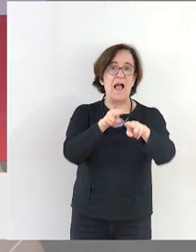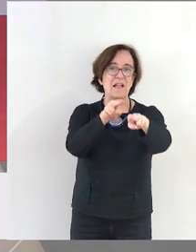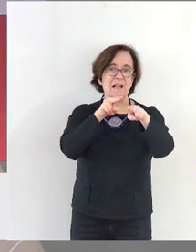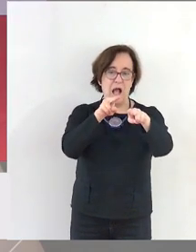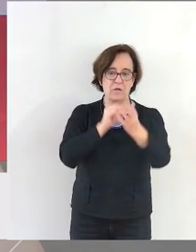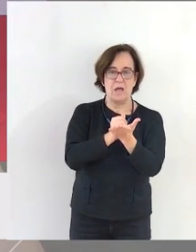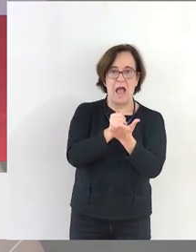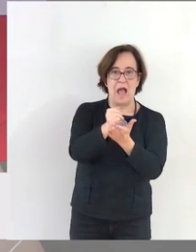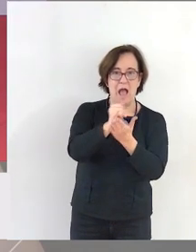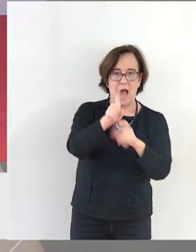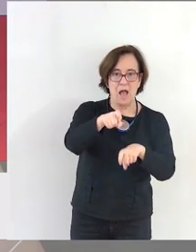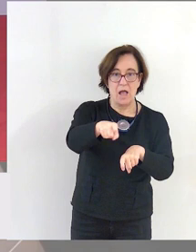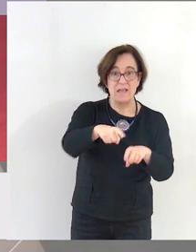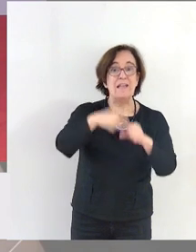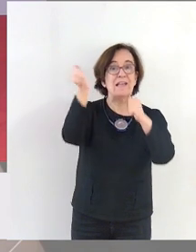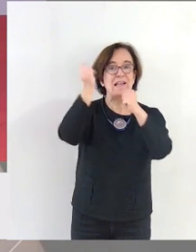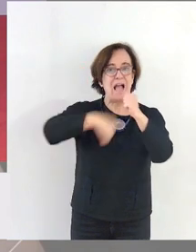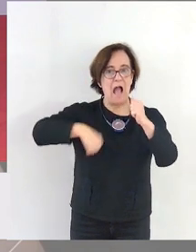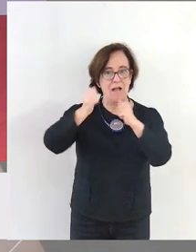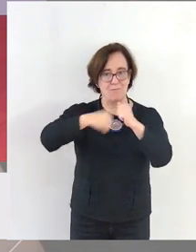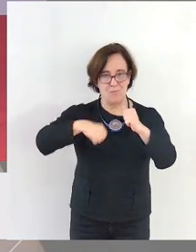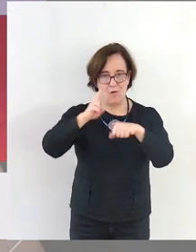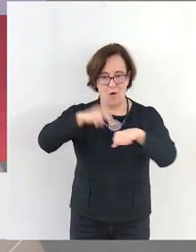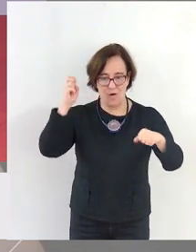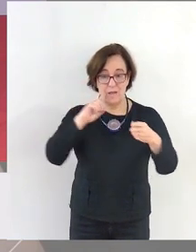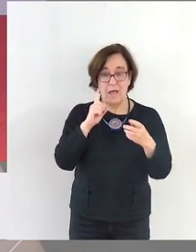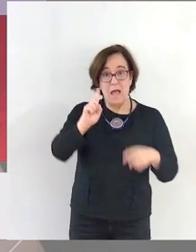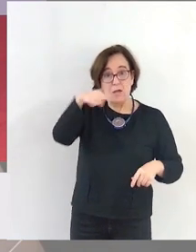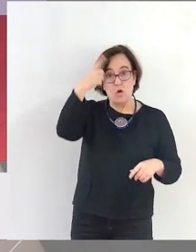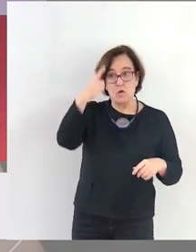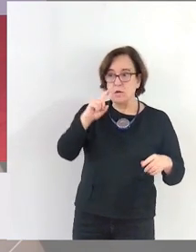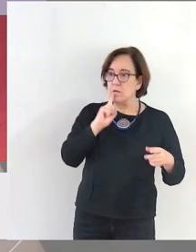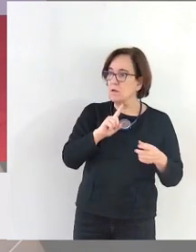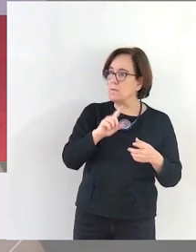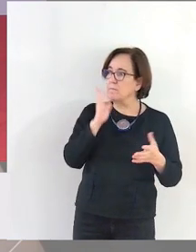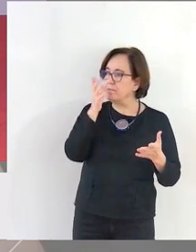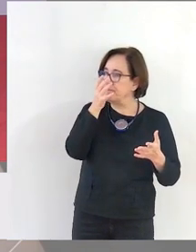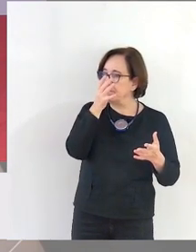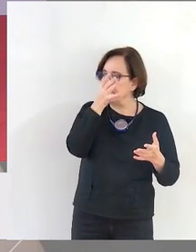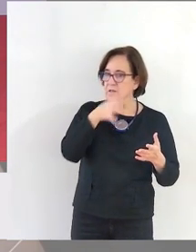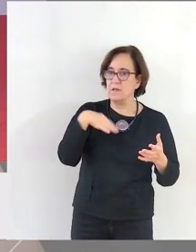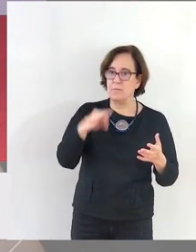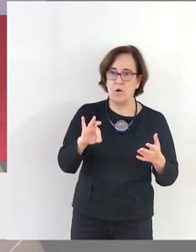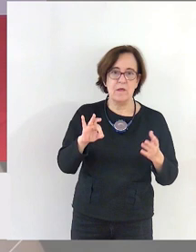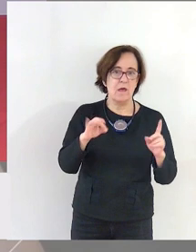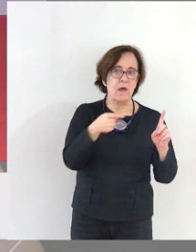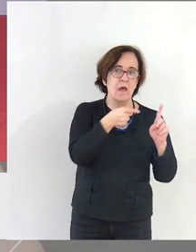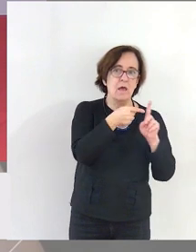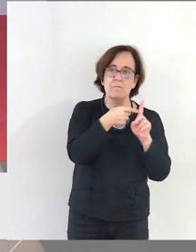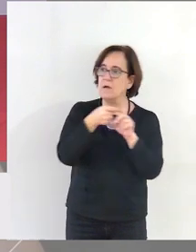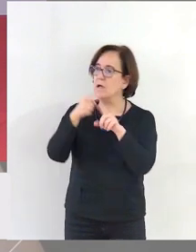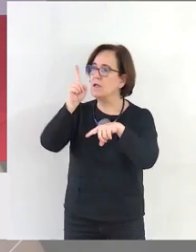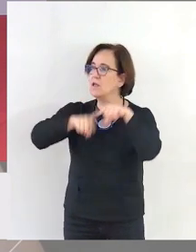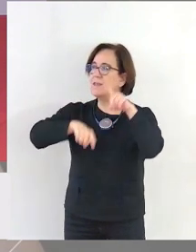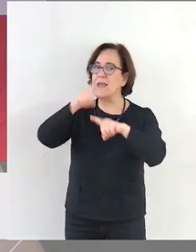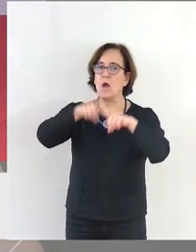agricultores y carbón dice que también que la cultura ha ido se puede dividir según